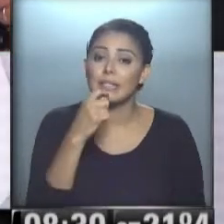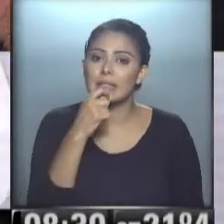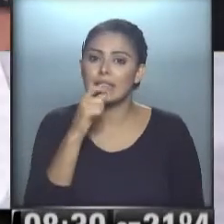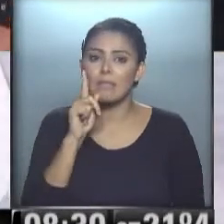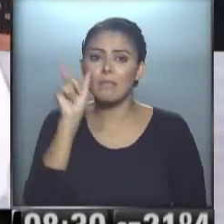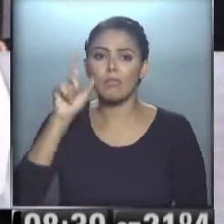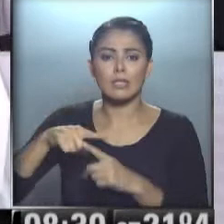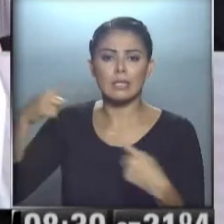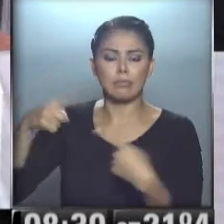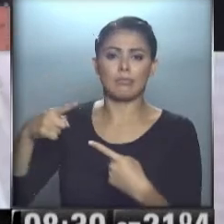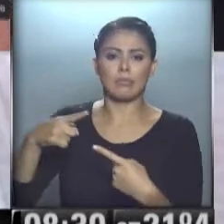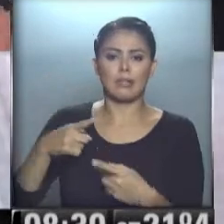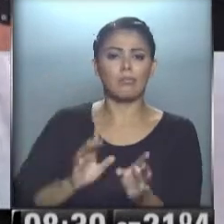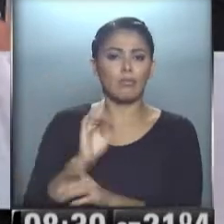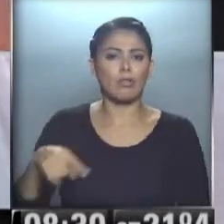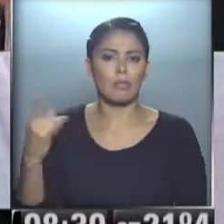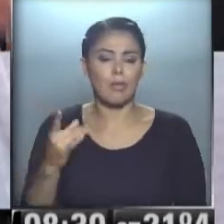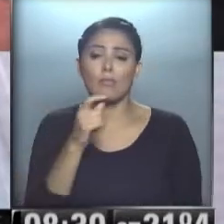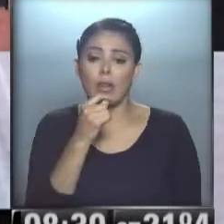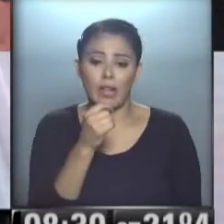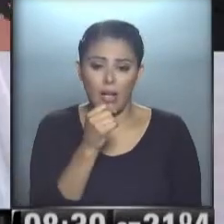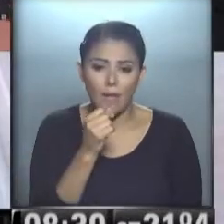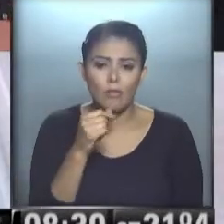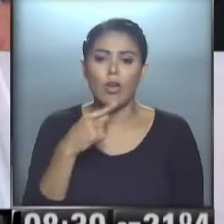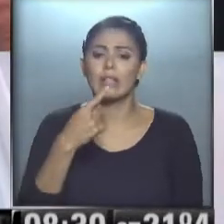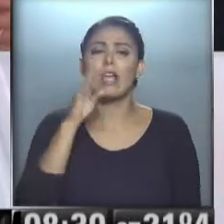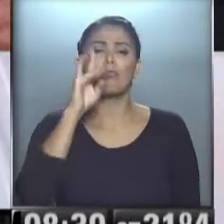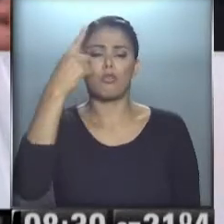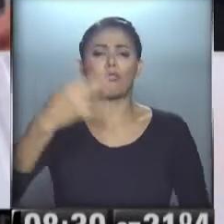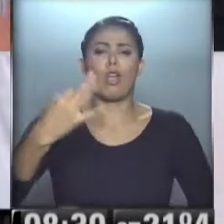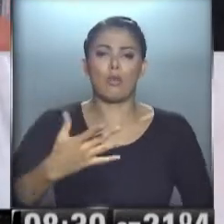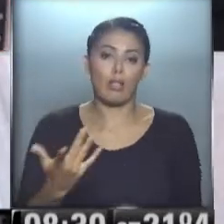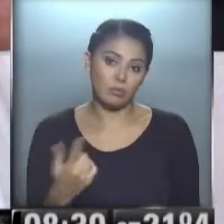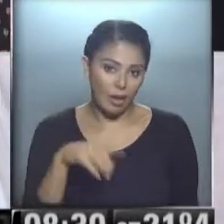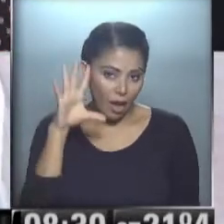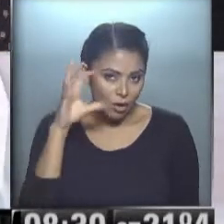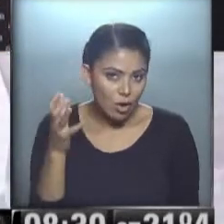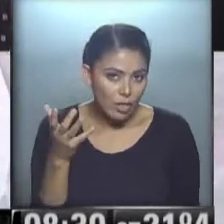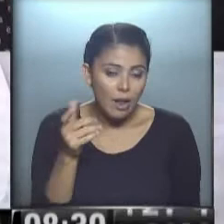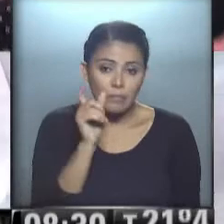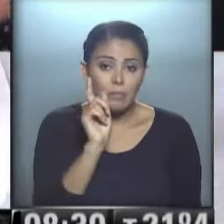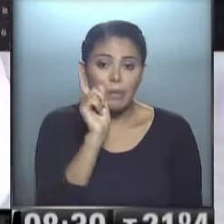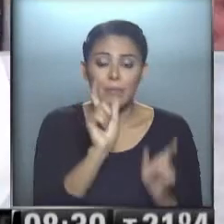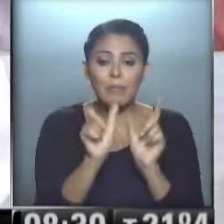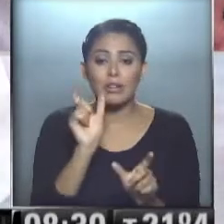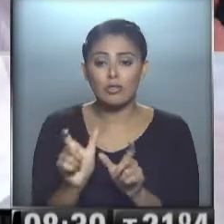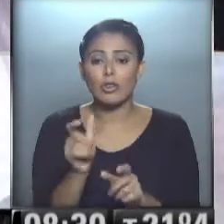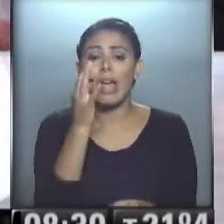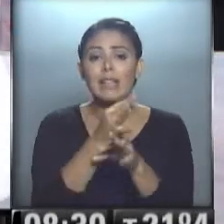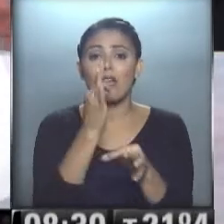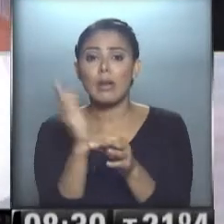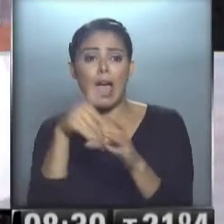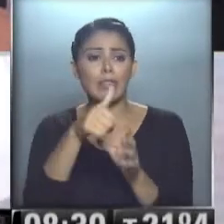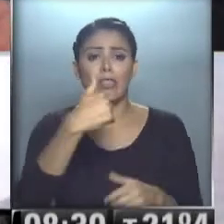cuando se plantean falsedades como el tema de la supuesta seguridad de eeuu recordemos los hechos de las personas décadas dando entran en los colegios empiezan a